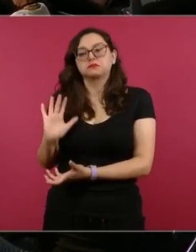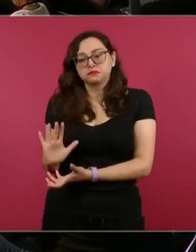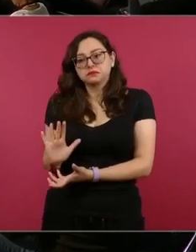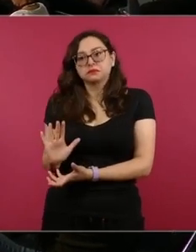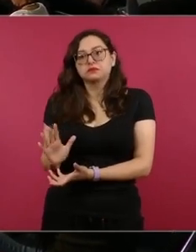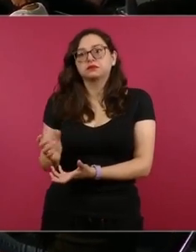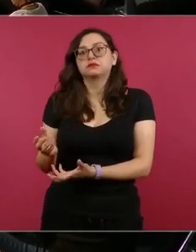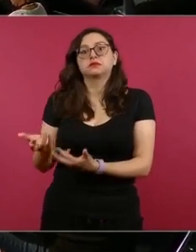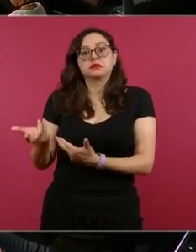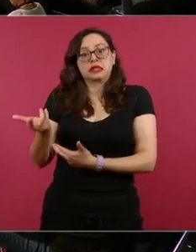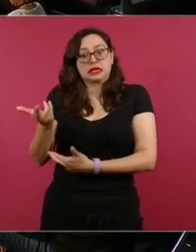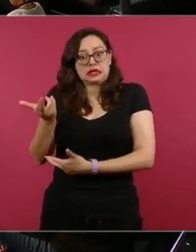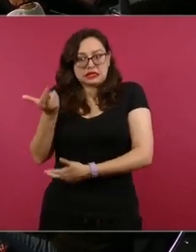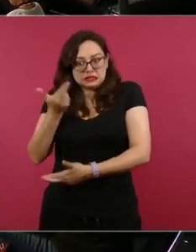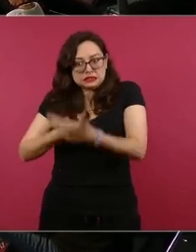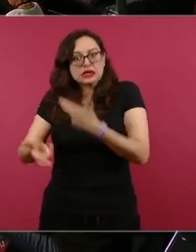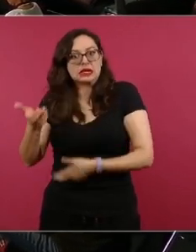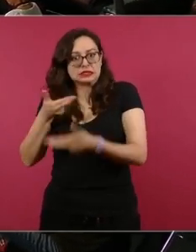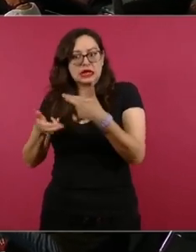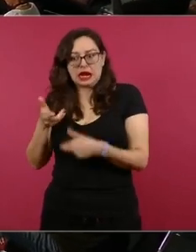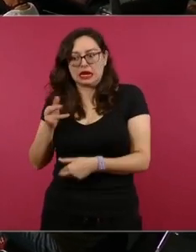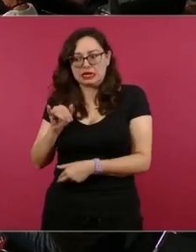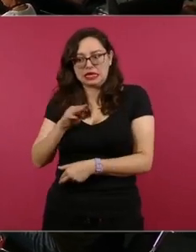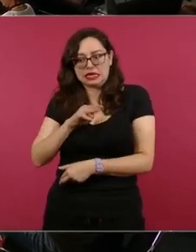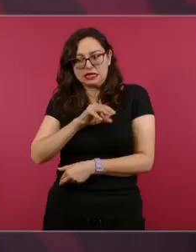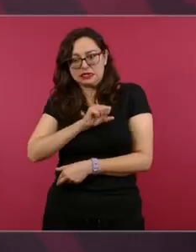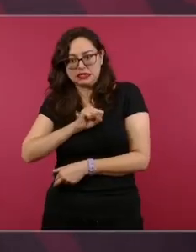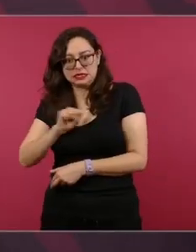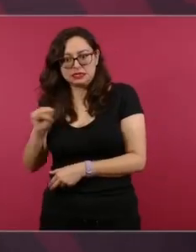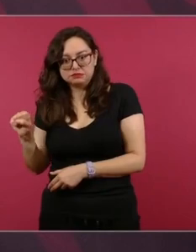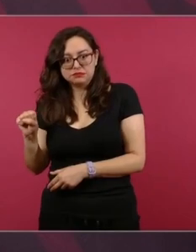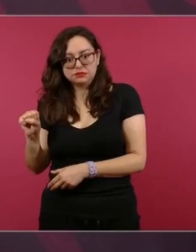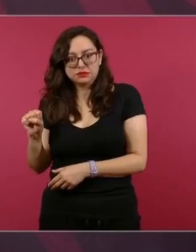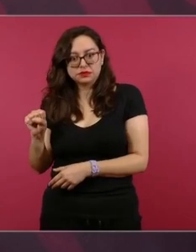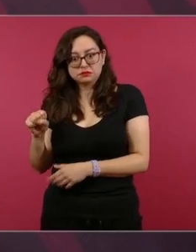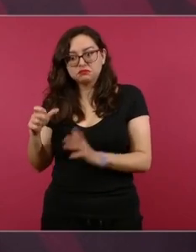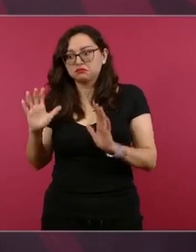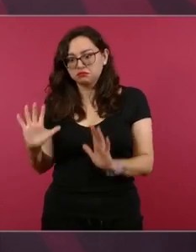momento lo que le correspondía de pensión,